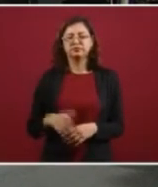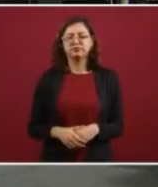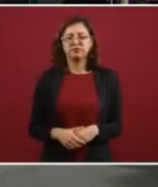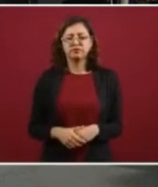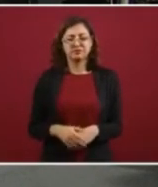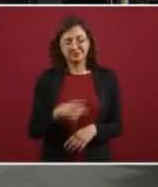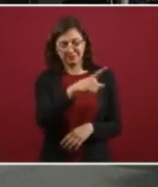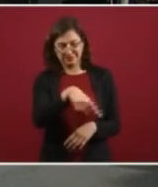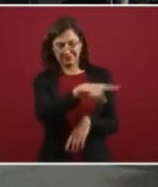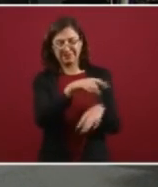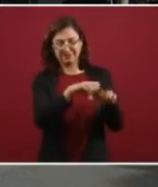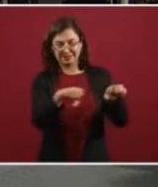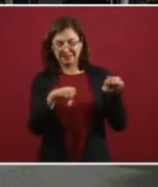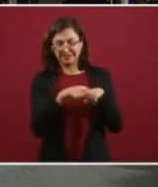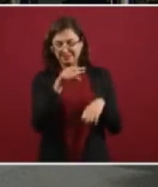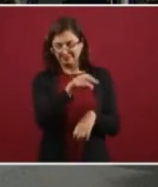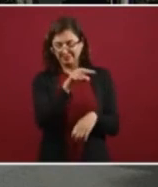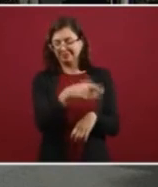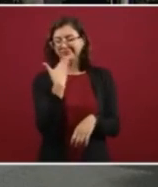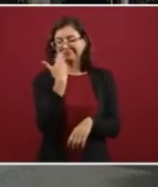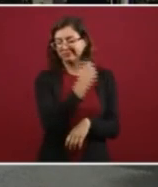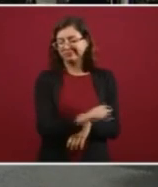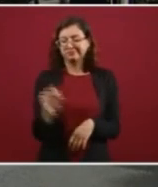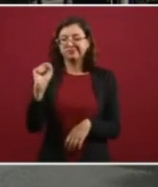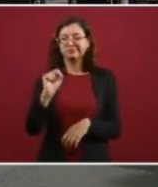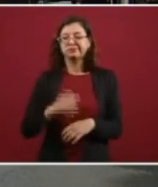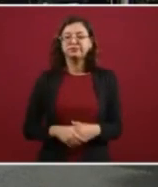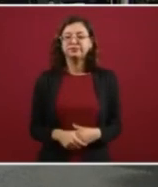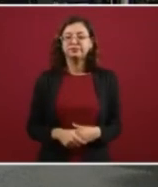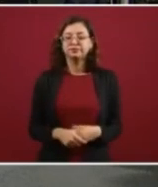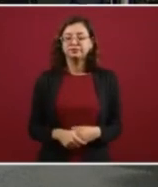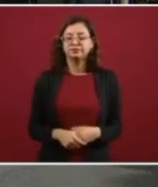vigilar los actos del nuevo gobierno en distintos temas en especialidad el de los derechos humanos